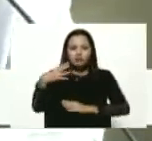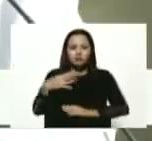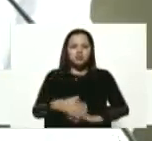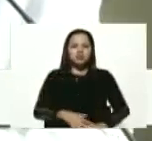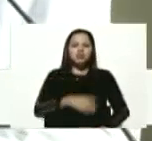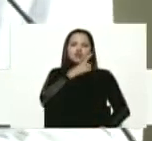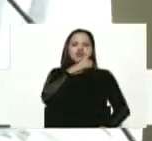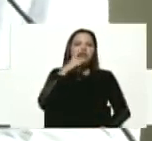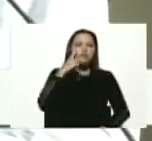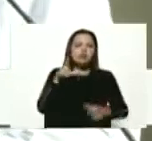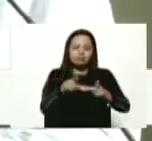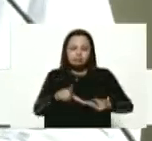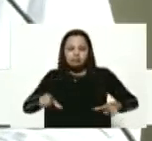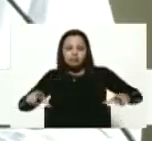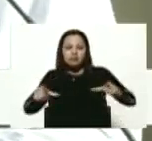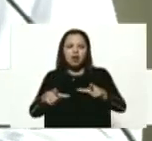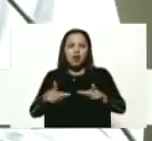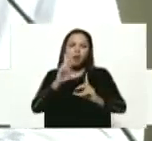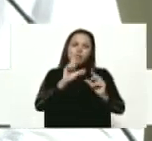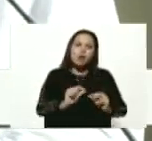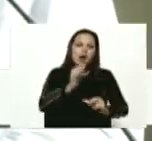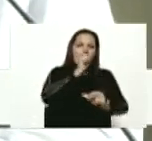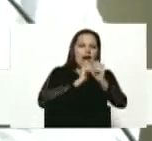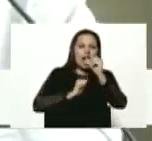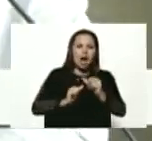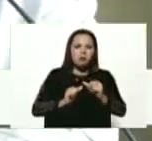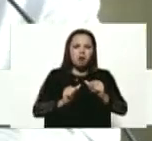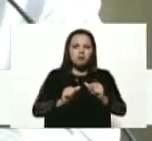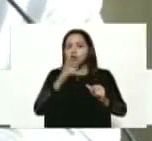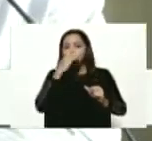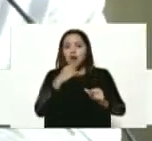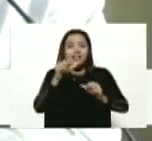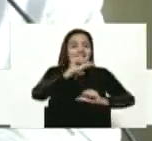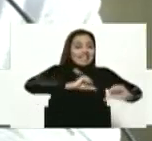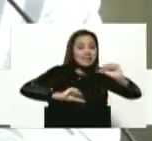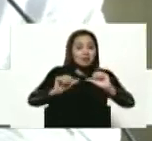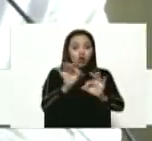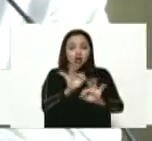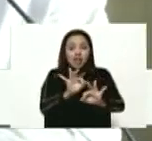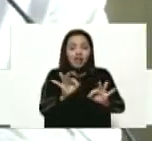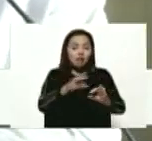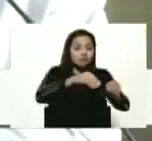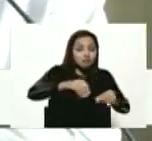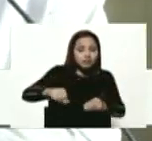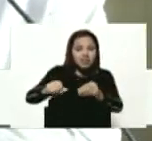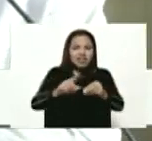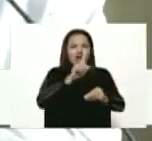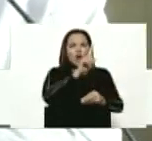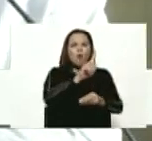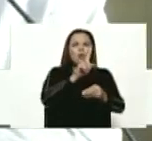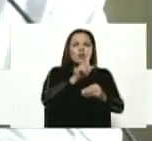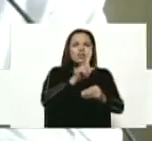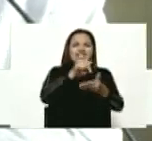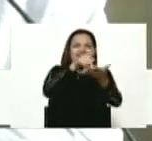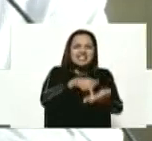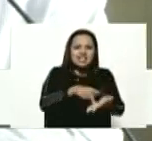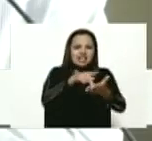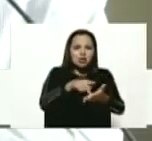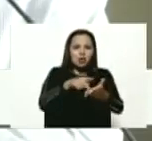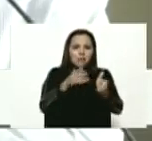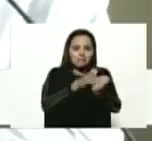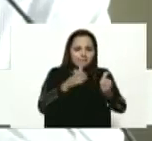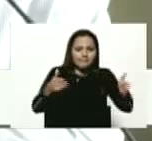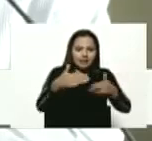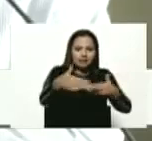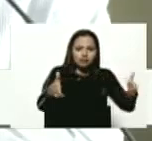hace con poca agua, sin uso de agroquímicos, sin nada, y se produce un kilo por metro cuadrado de arroz paddy. Eso es